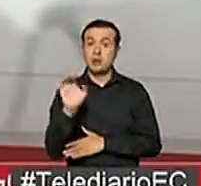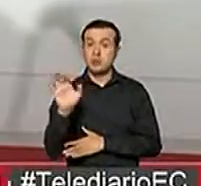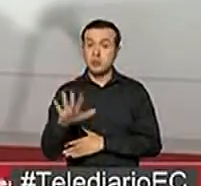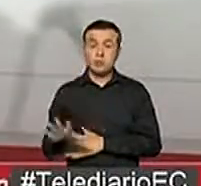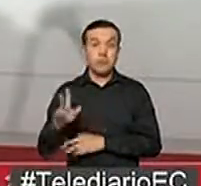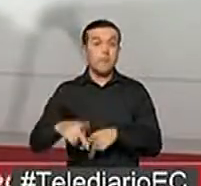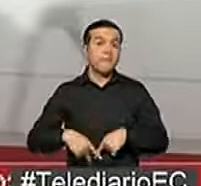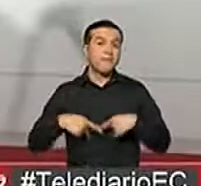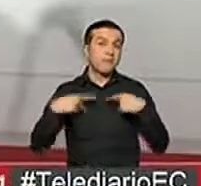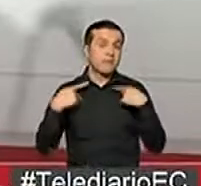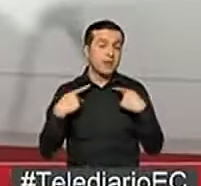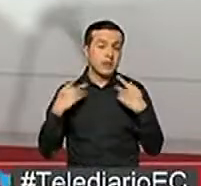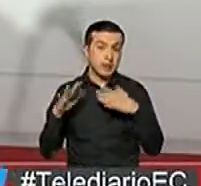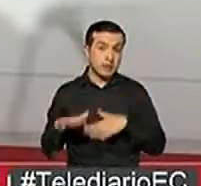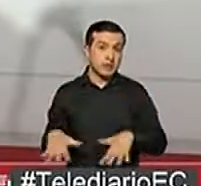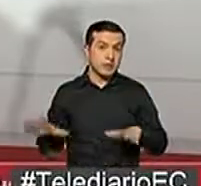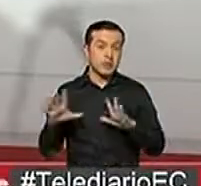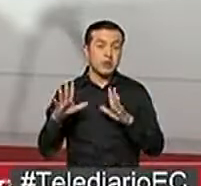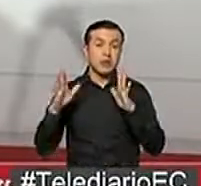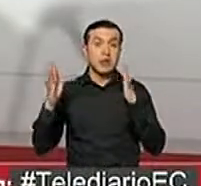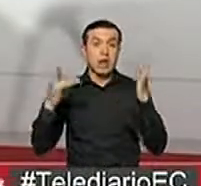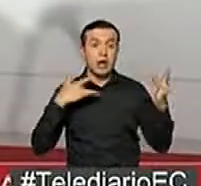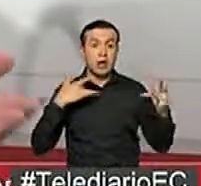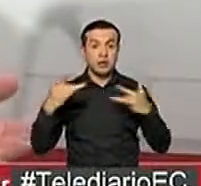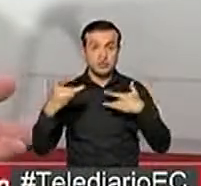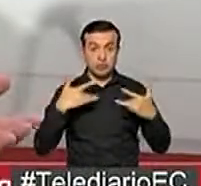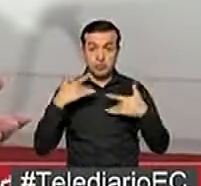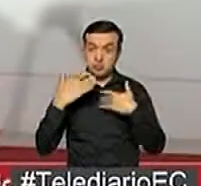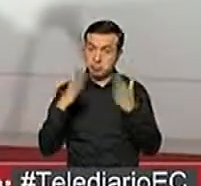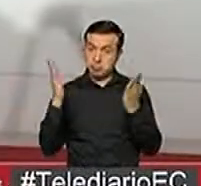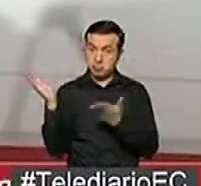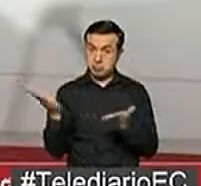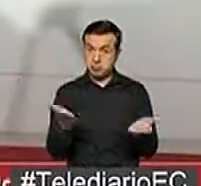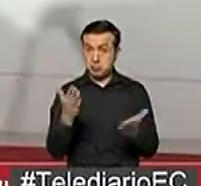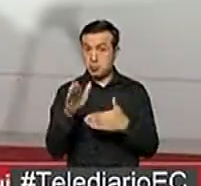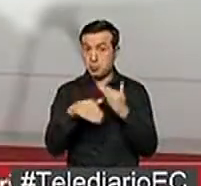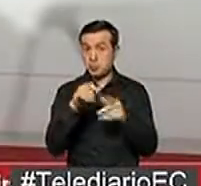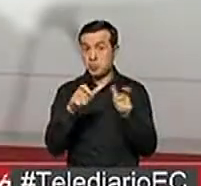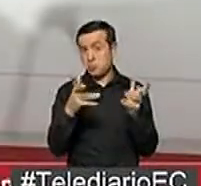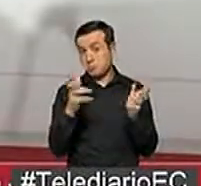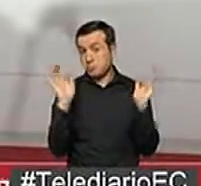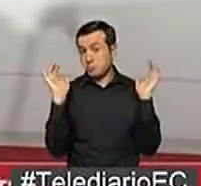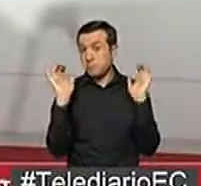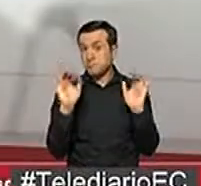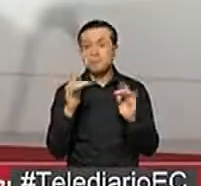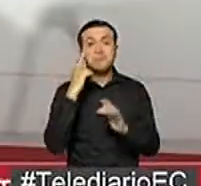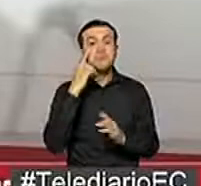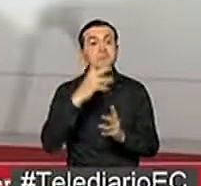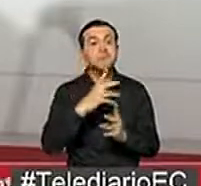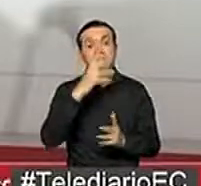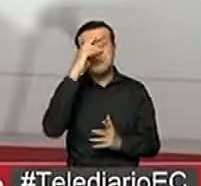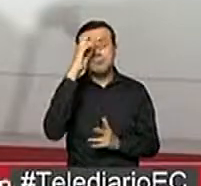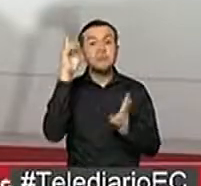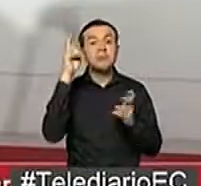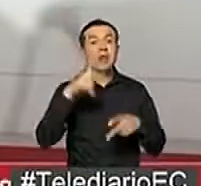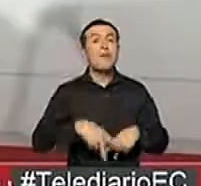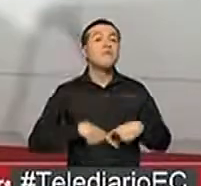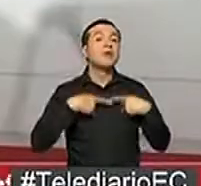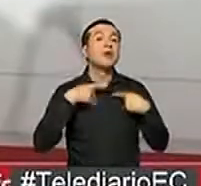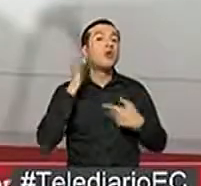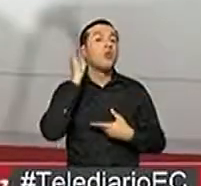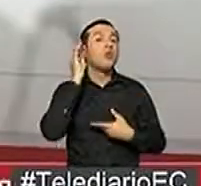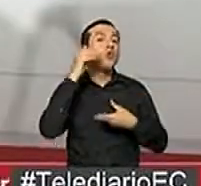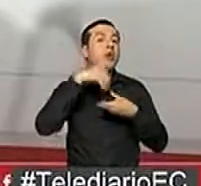la vida conventual, una obra de teatro que está abierta para recibir a todos los ciudadanos y conocer más sobre la vida de las mujeres